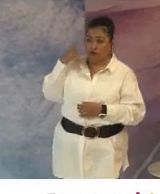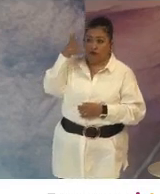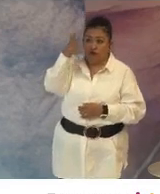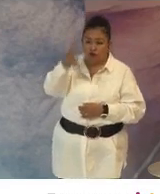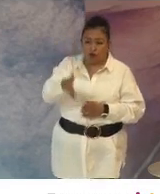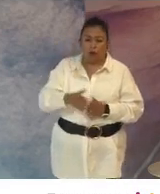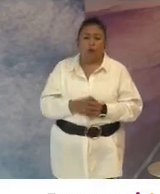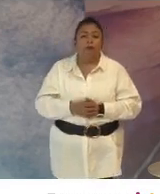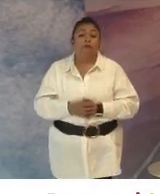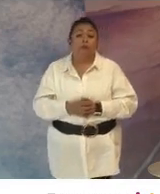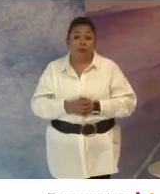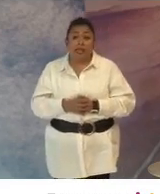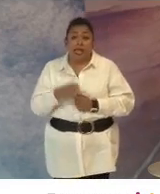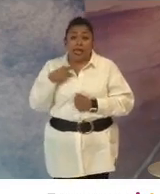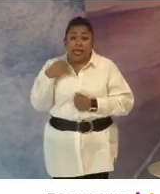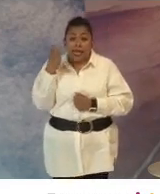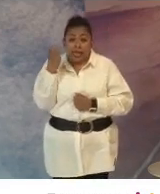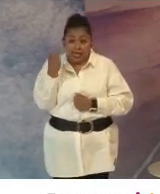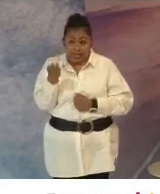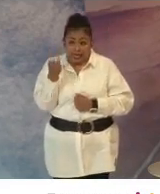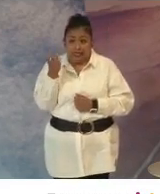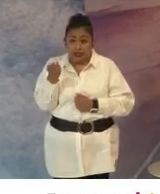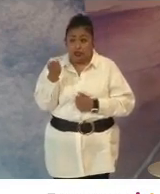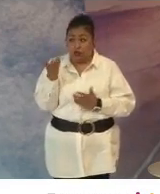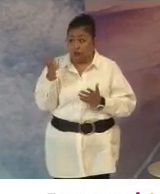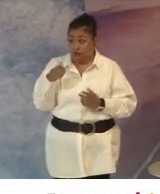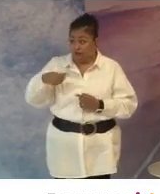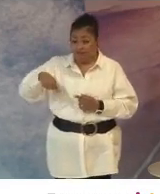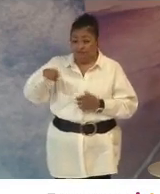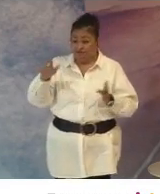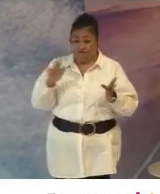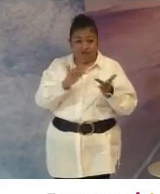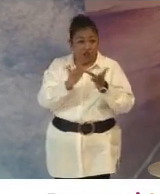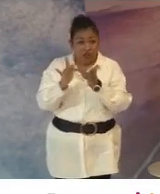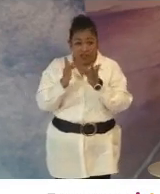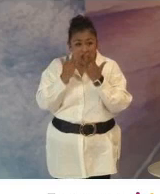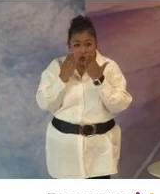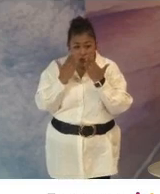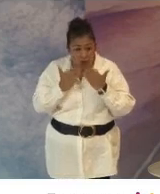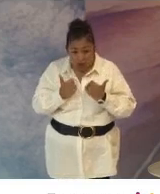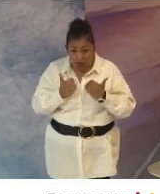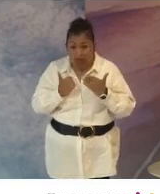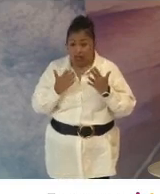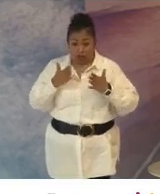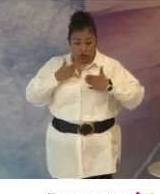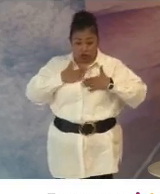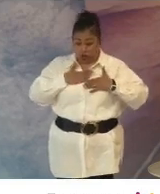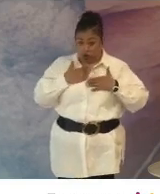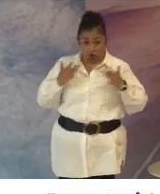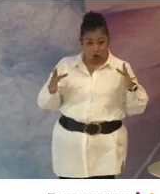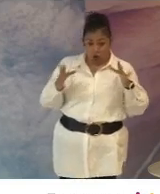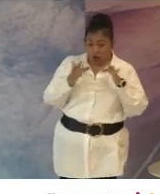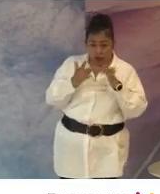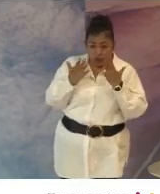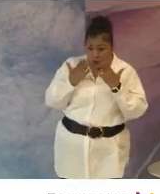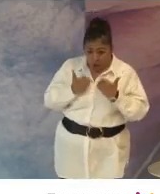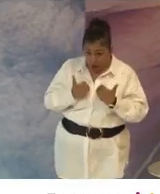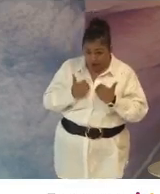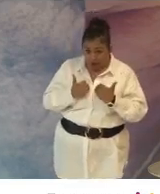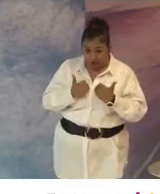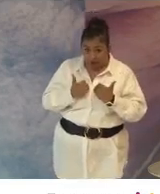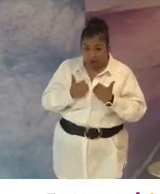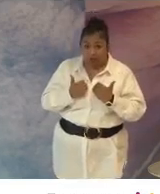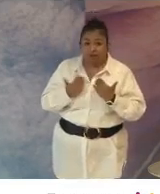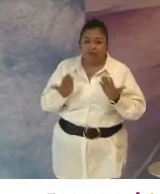futuro. Si estos seres no están conectados, si estos yo no están conectados,